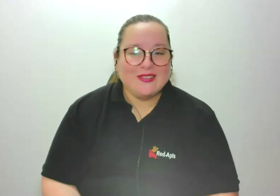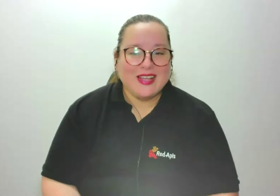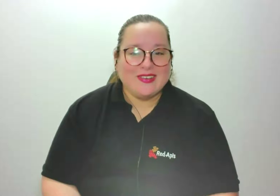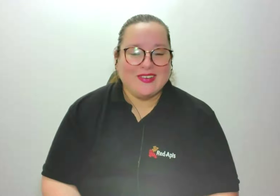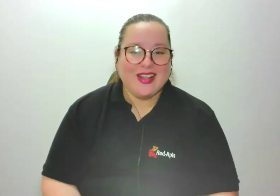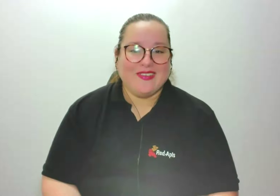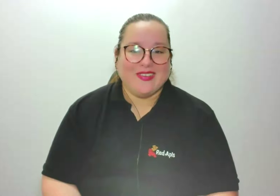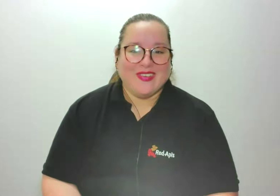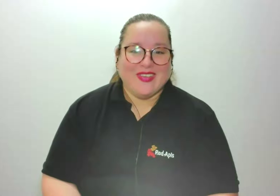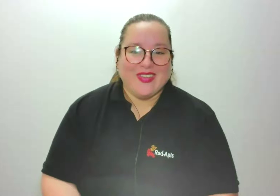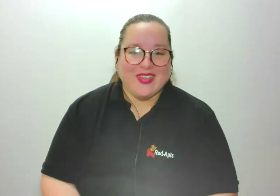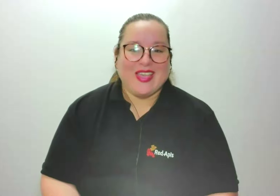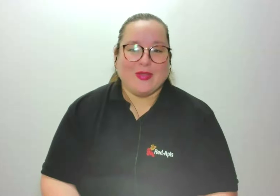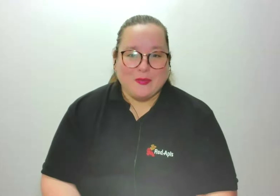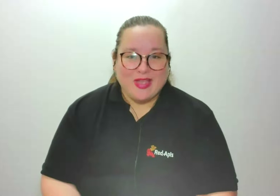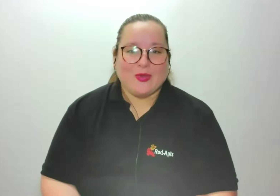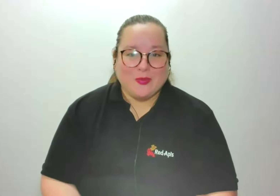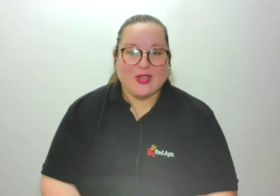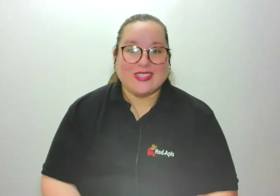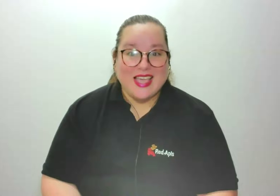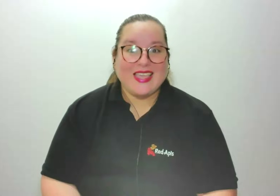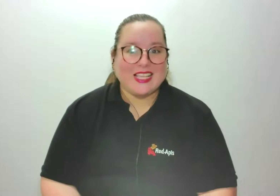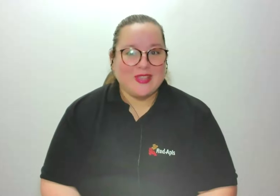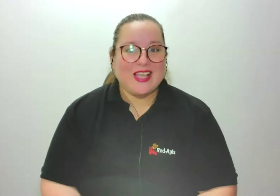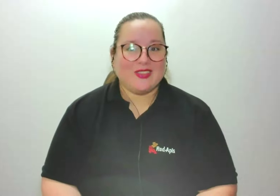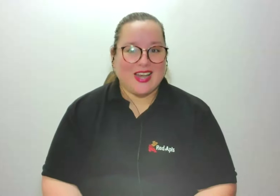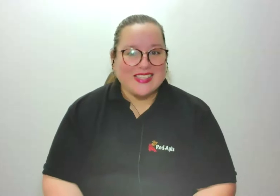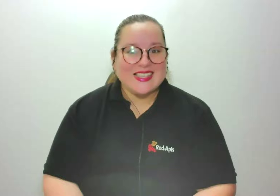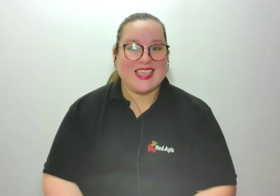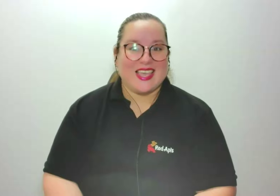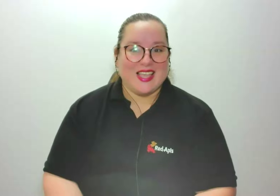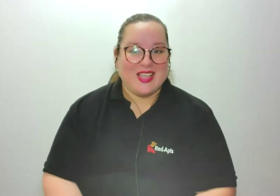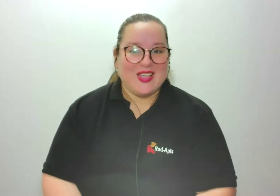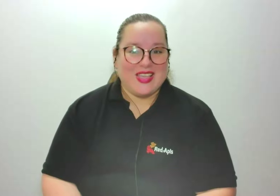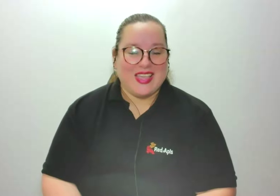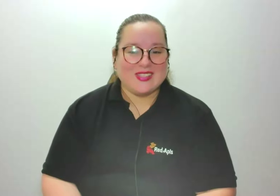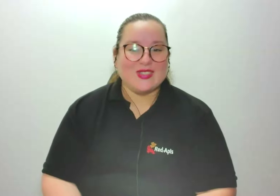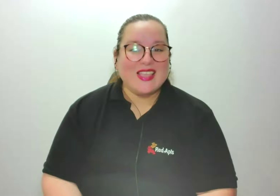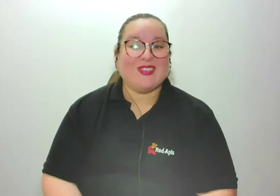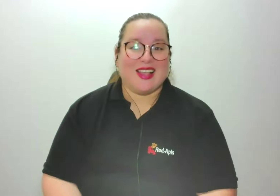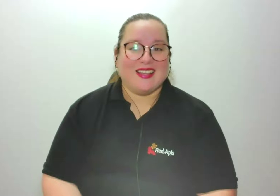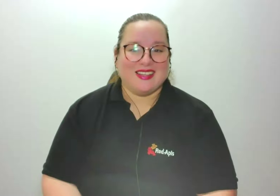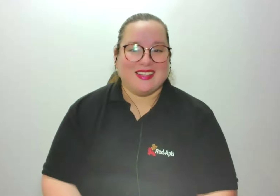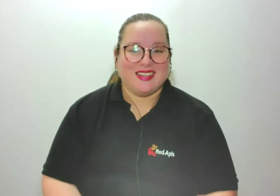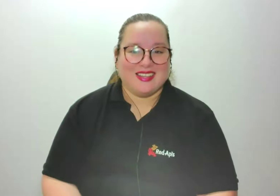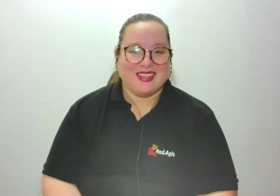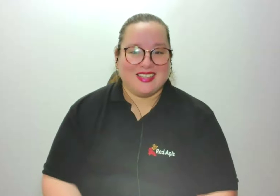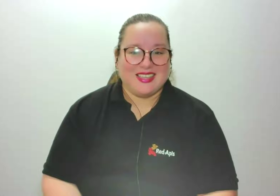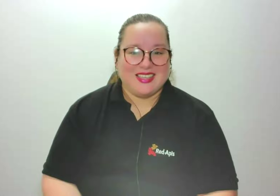le gesticulas con los labios. Es tu hermano, tu hermano. Entonces hay que ir explicándole las señas, ir asociándolas.